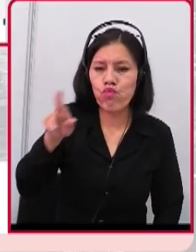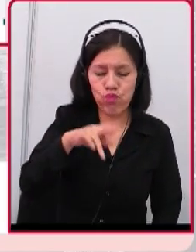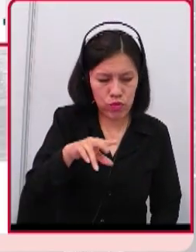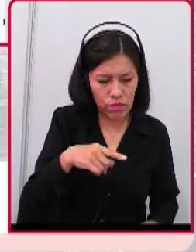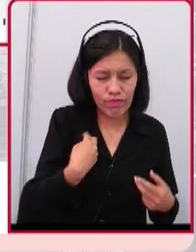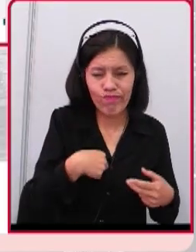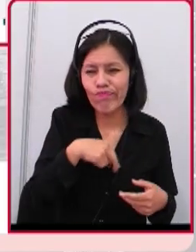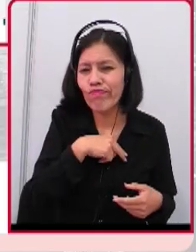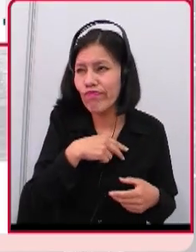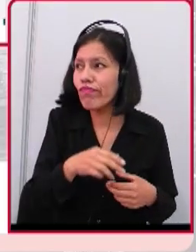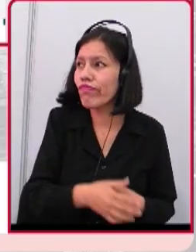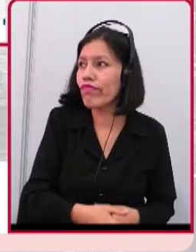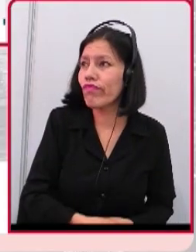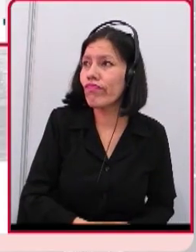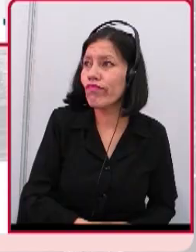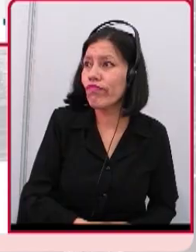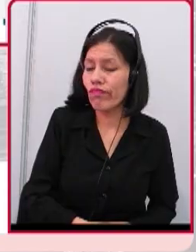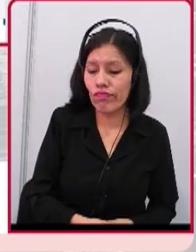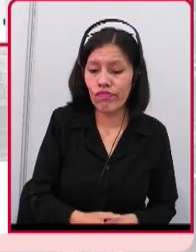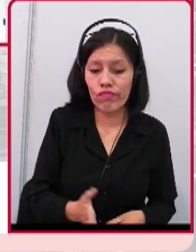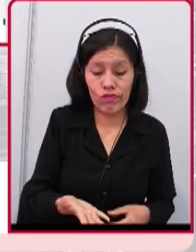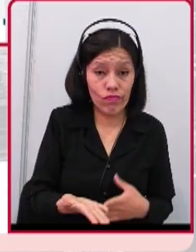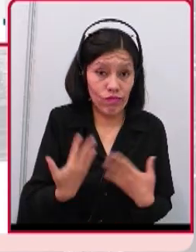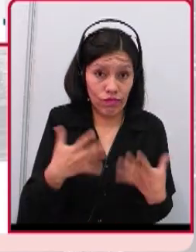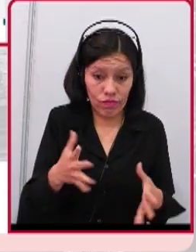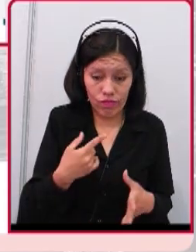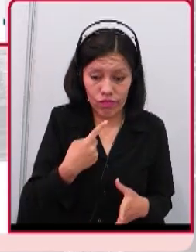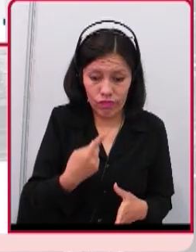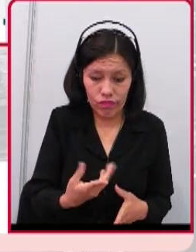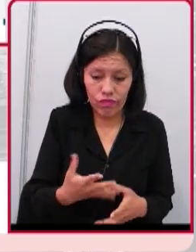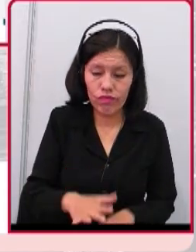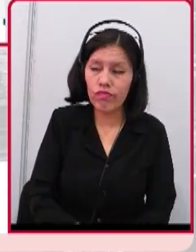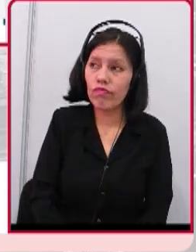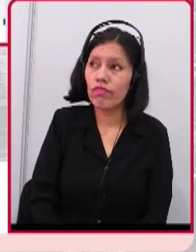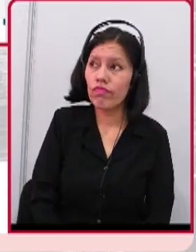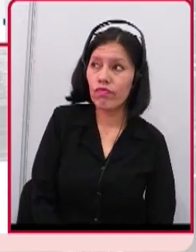Nosotros, como mencioné anteriormente,